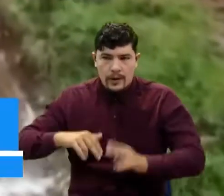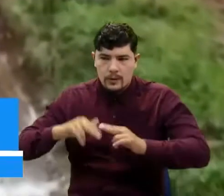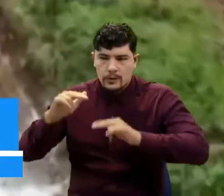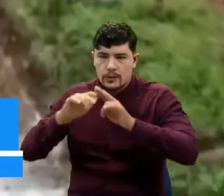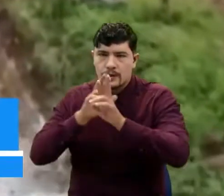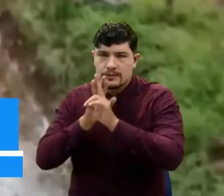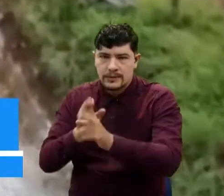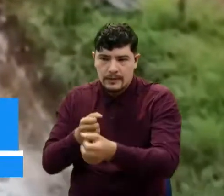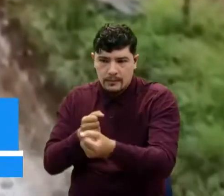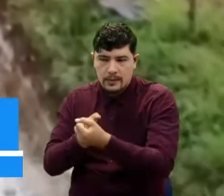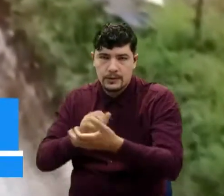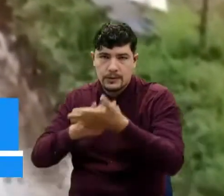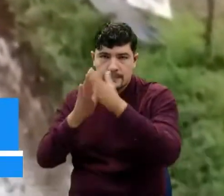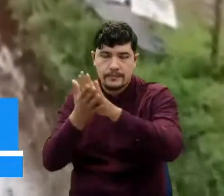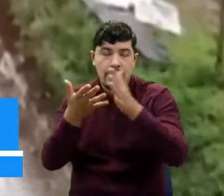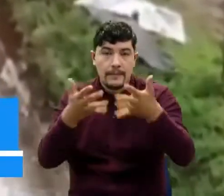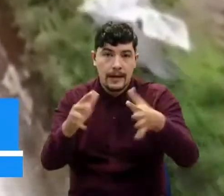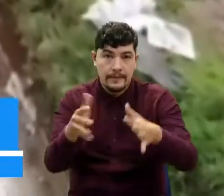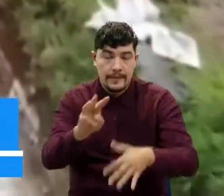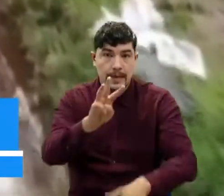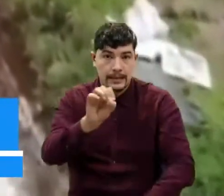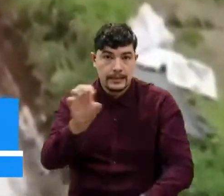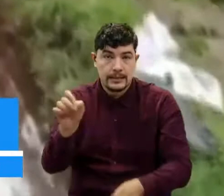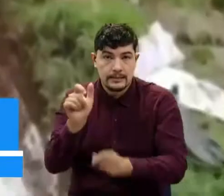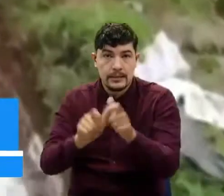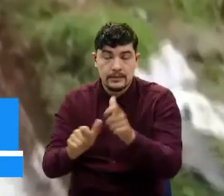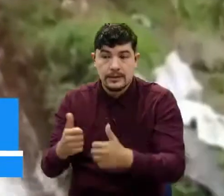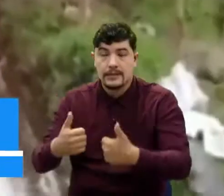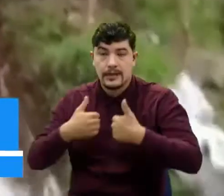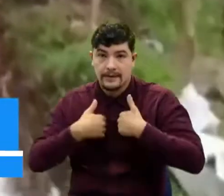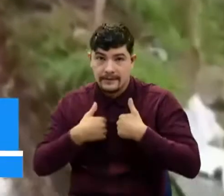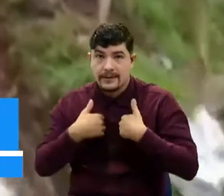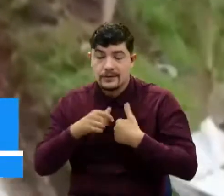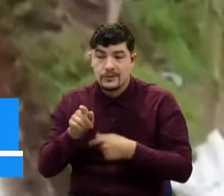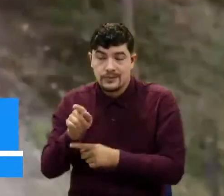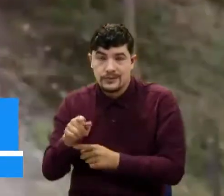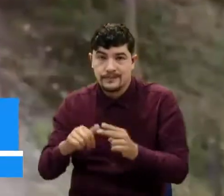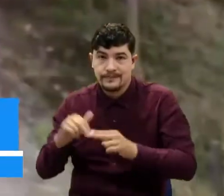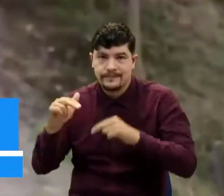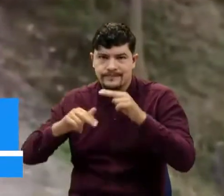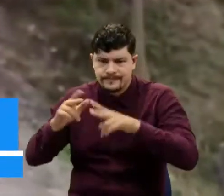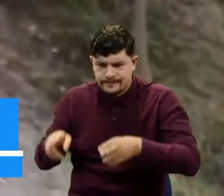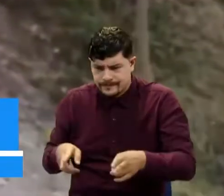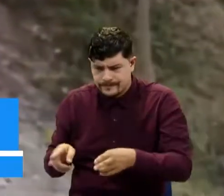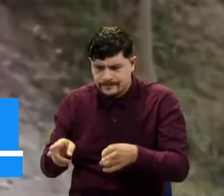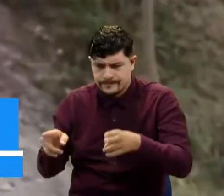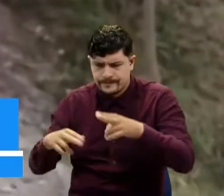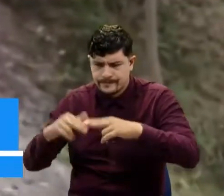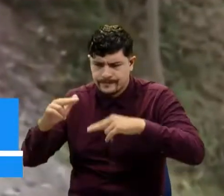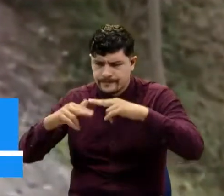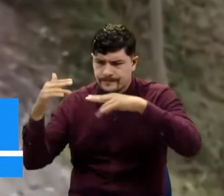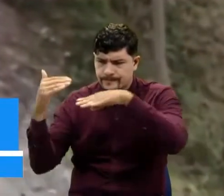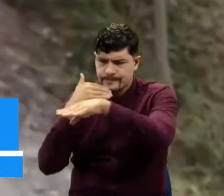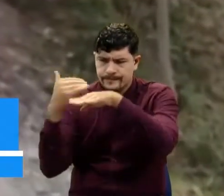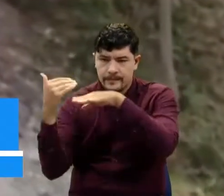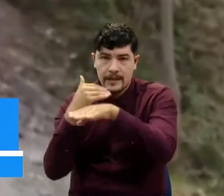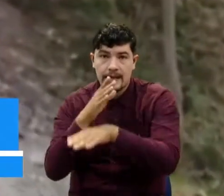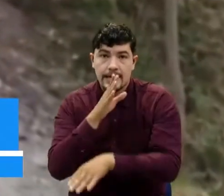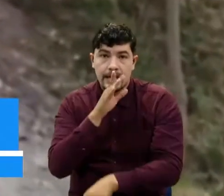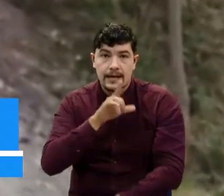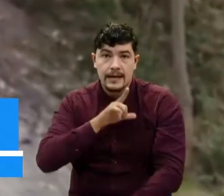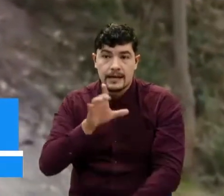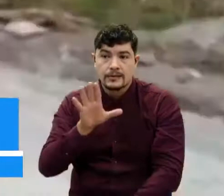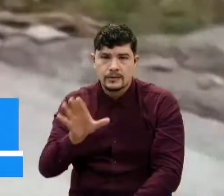menos 300 habitantes del barrio Altos del Beltrán serán los principales beneficiarios con este importante proyecto, liderado por